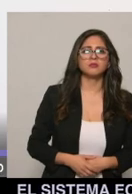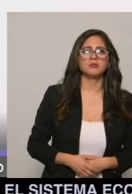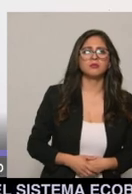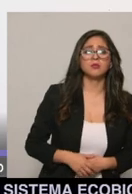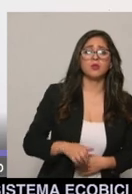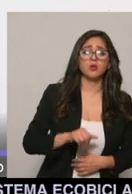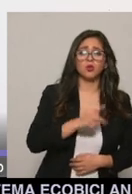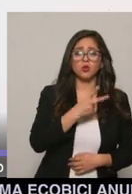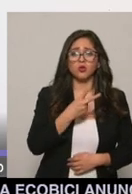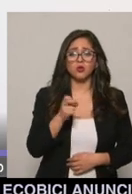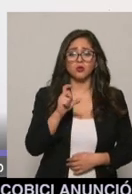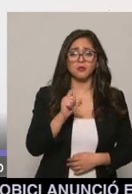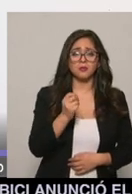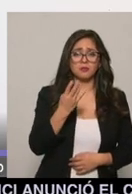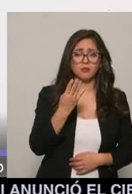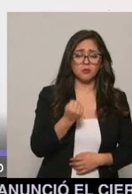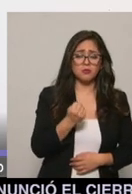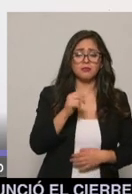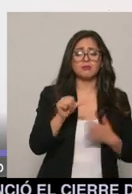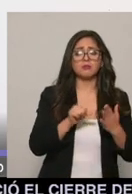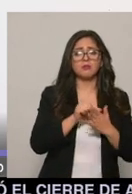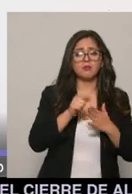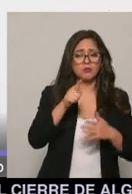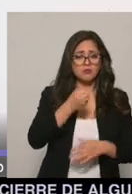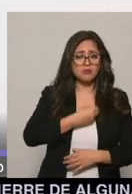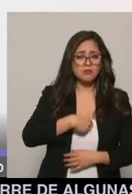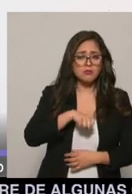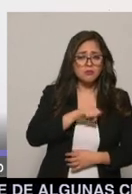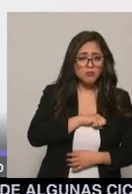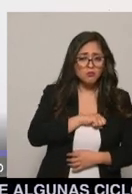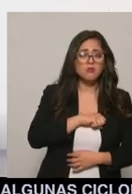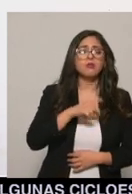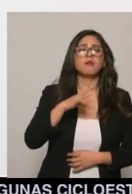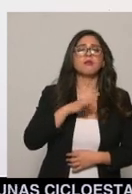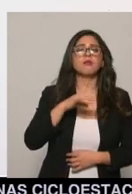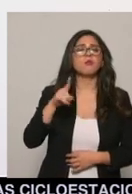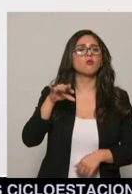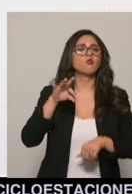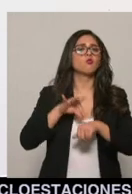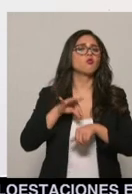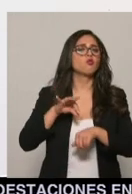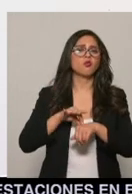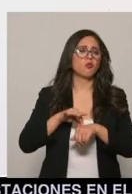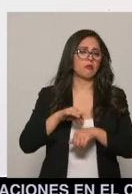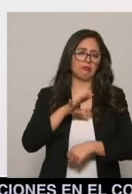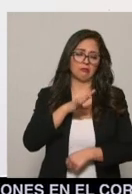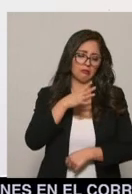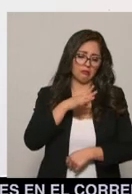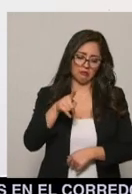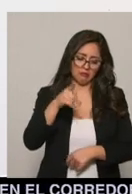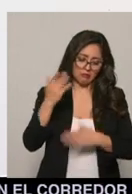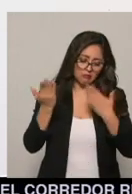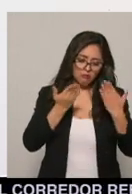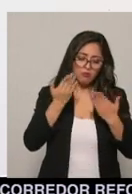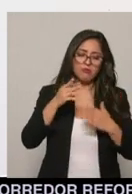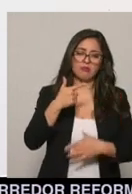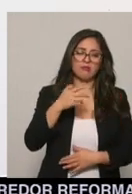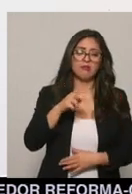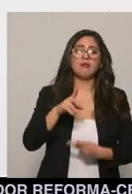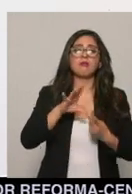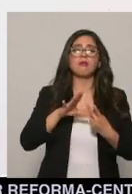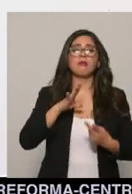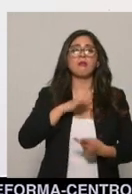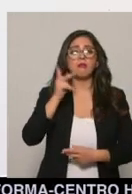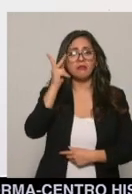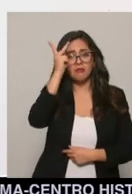229 centros de salud de primer nivel de atención, centros de salud donde hay médicos generales, hay psicólogos, hay médicos